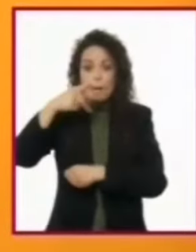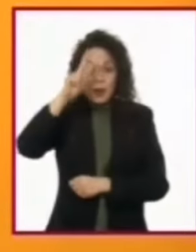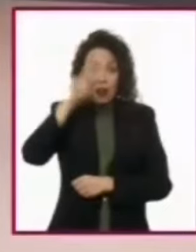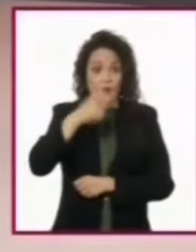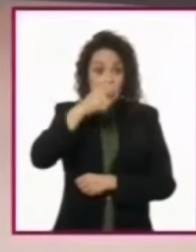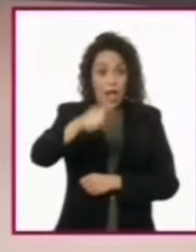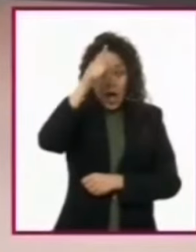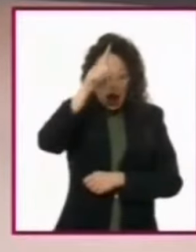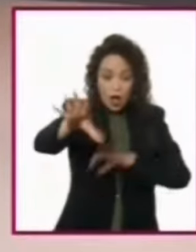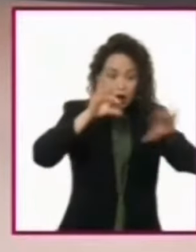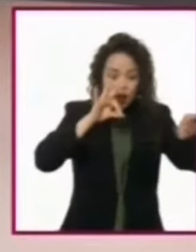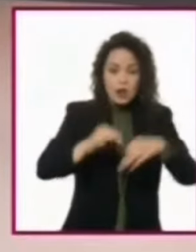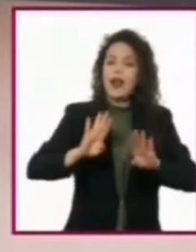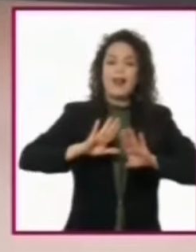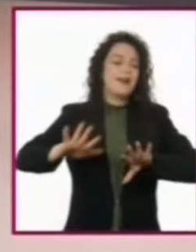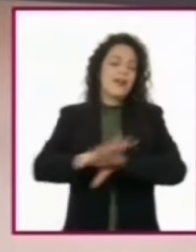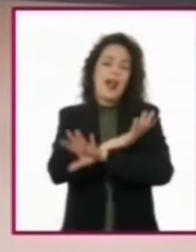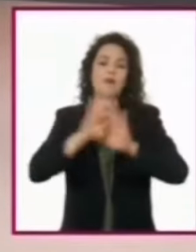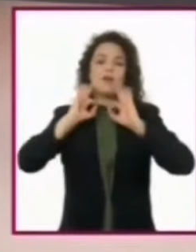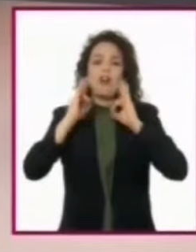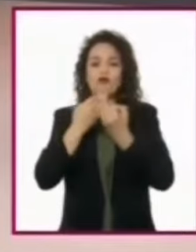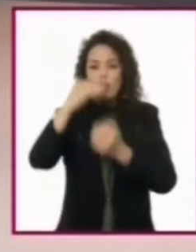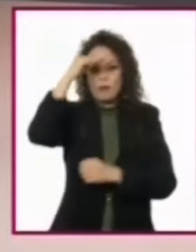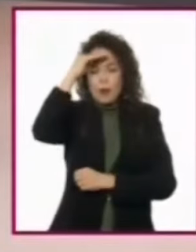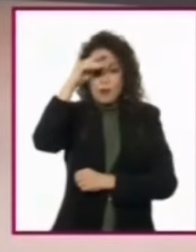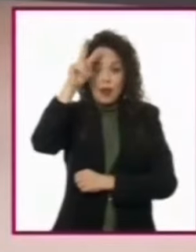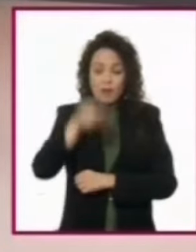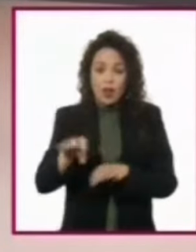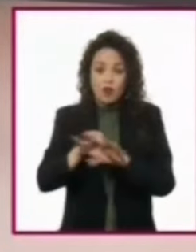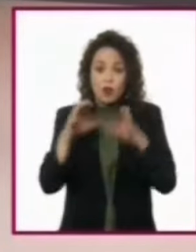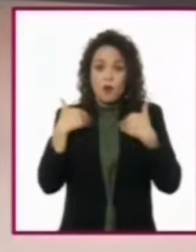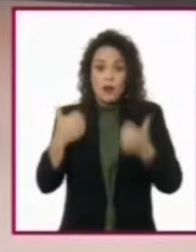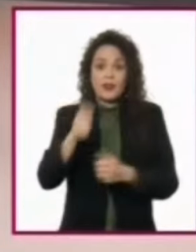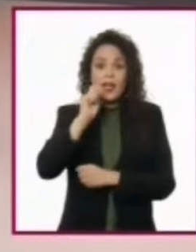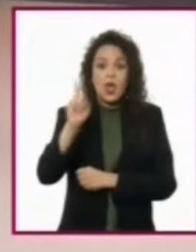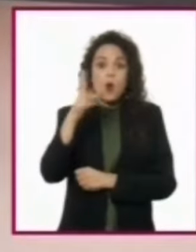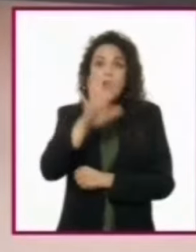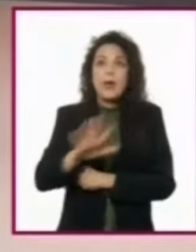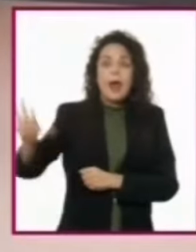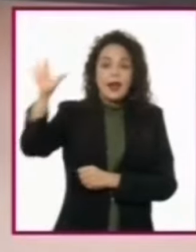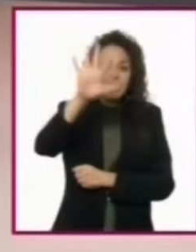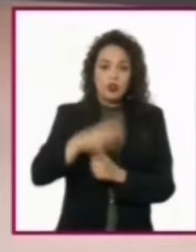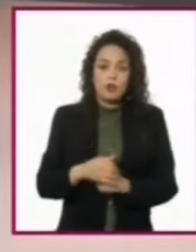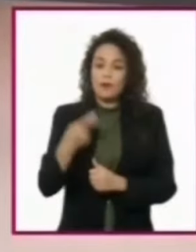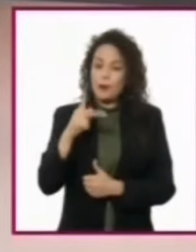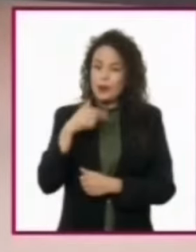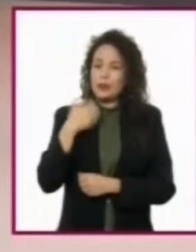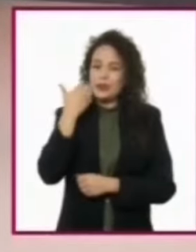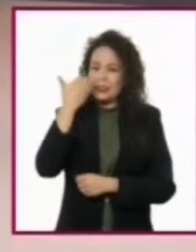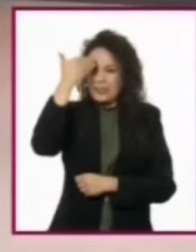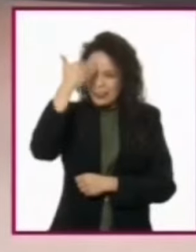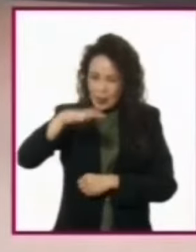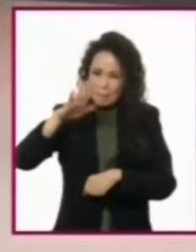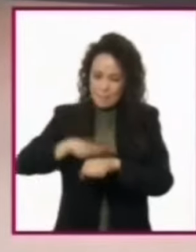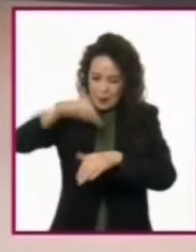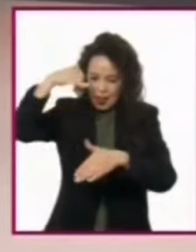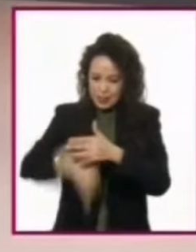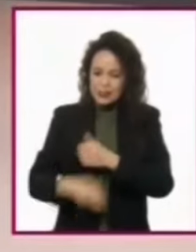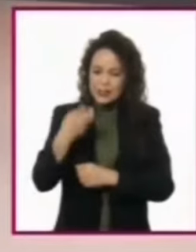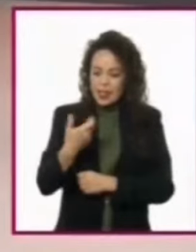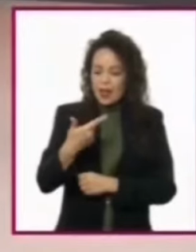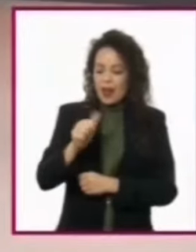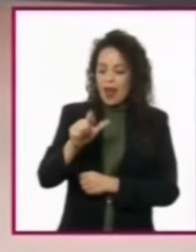pensar y volvió más complejo entender al universo. Sin embargo, me gustaría conocer aún más de las galaxias, ya que entiendo